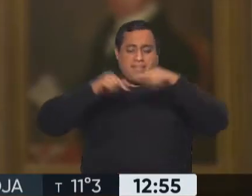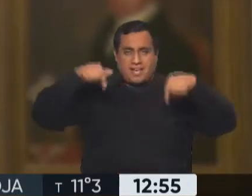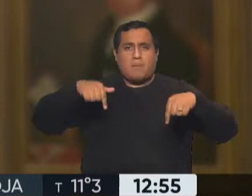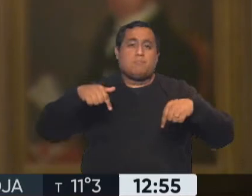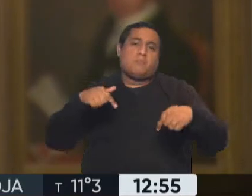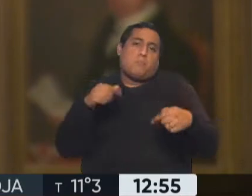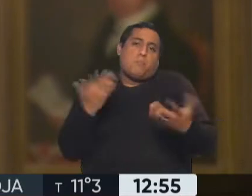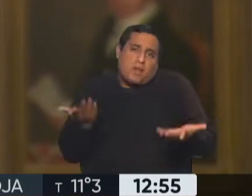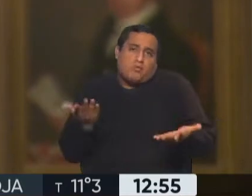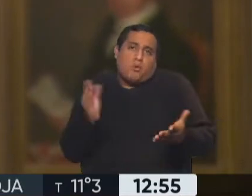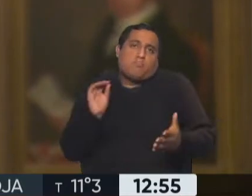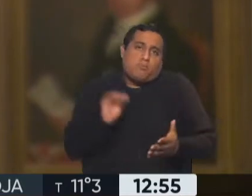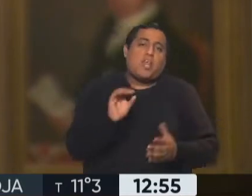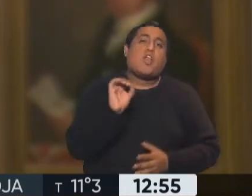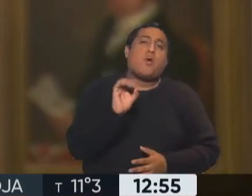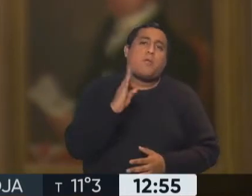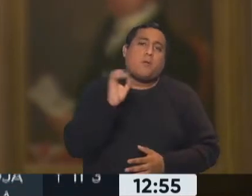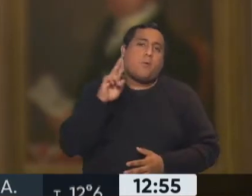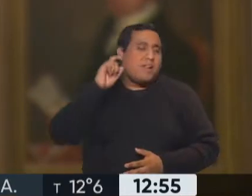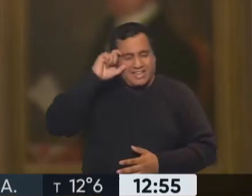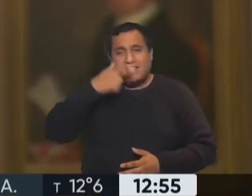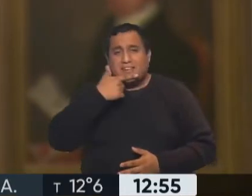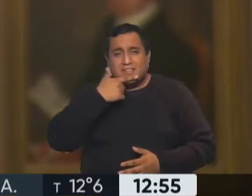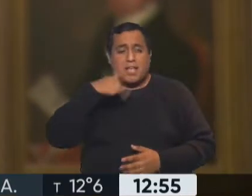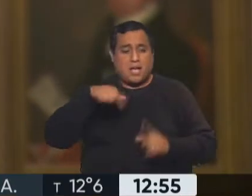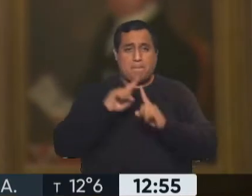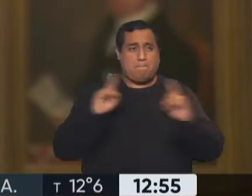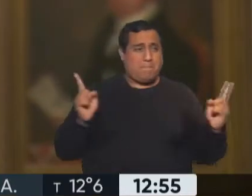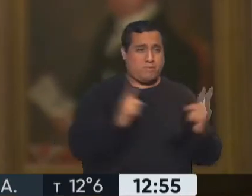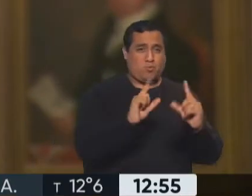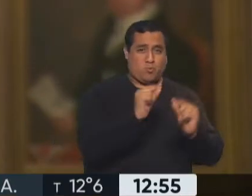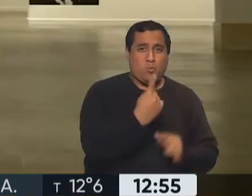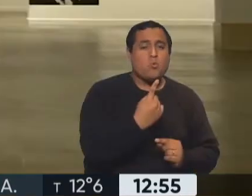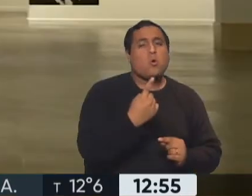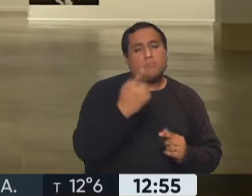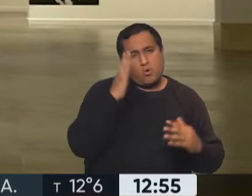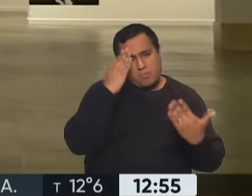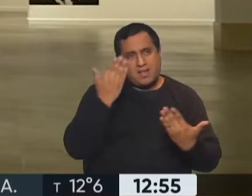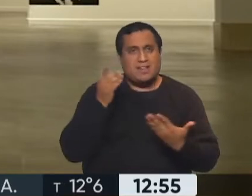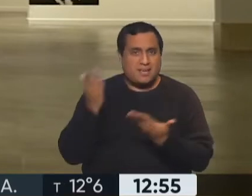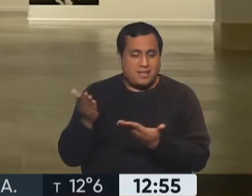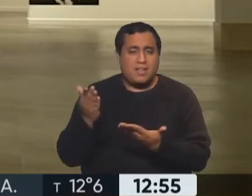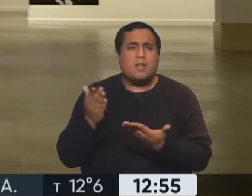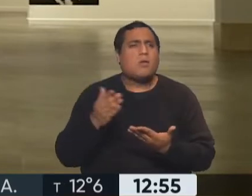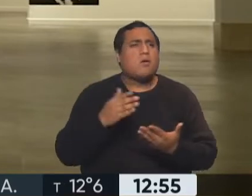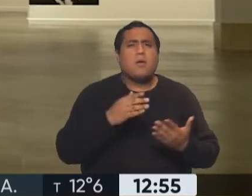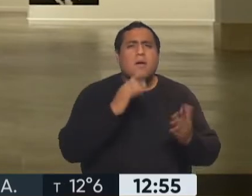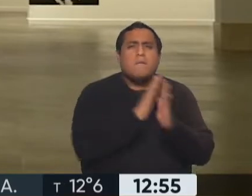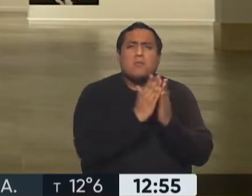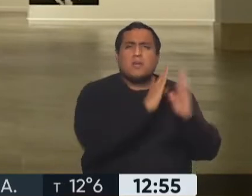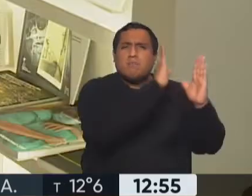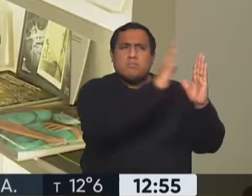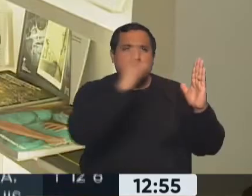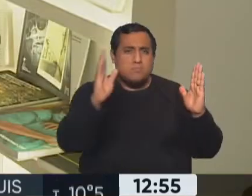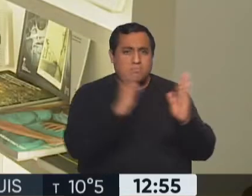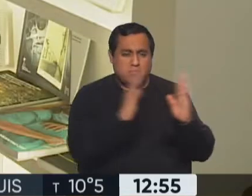nombre, Centro Cultural Borges, y nosotros dedicamos todo el pabellón 1 a su obra, en principio montando unas bibliotecas de